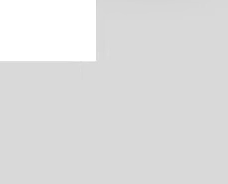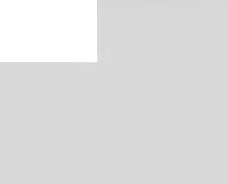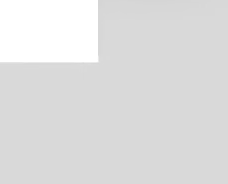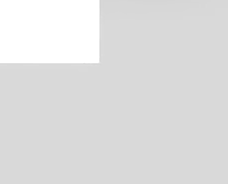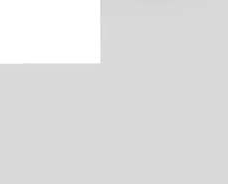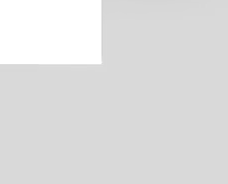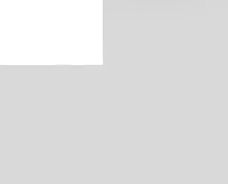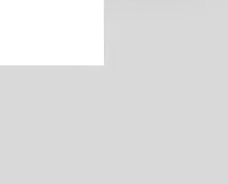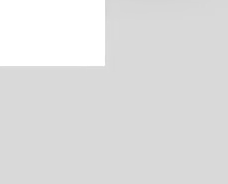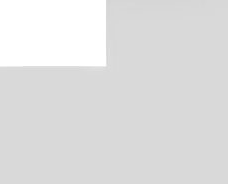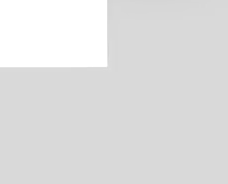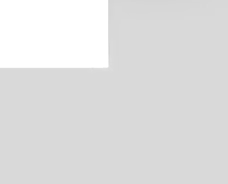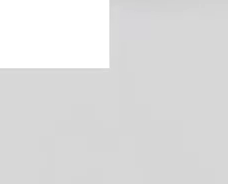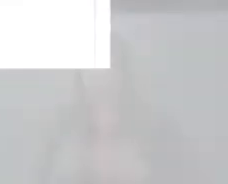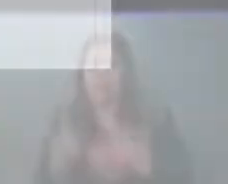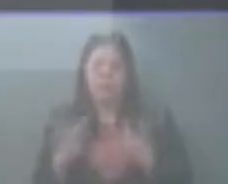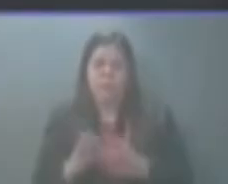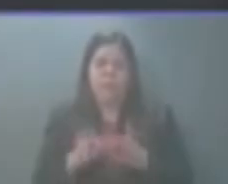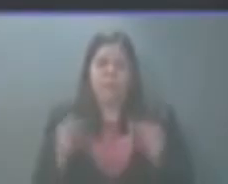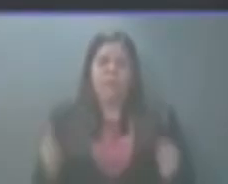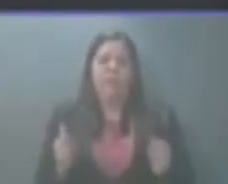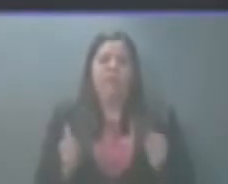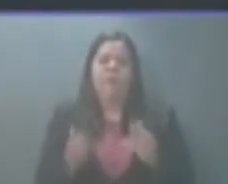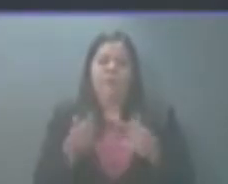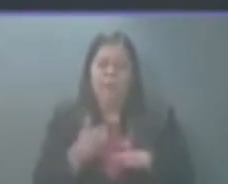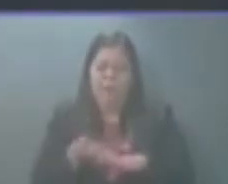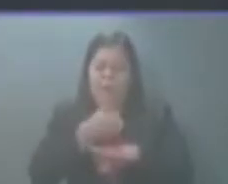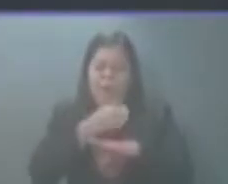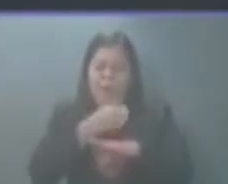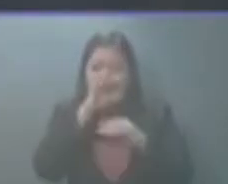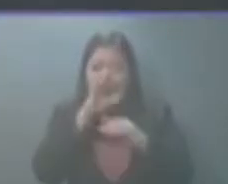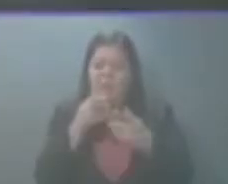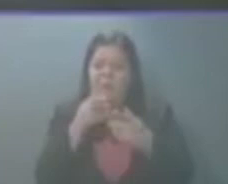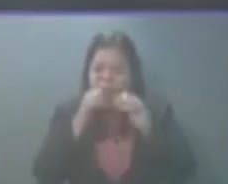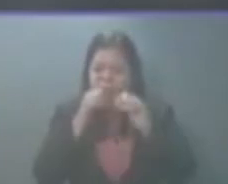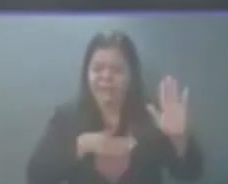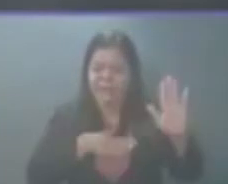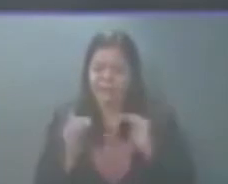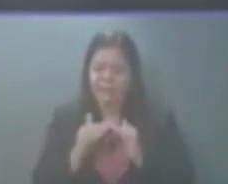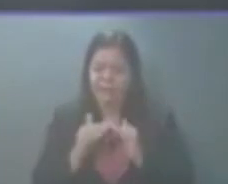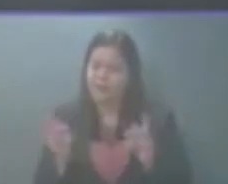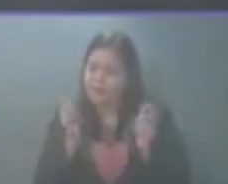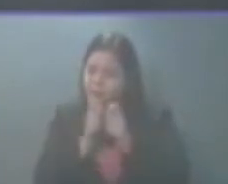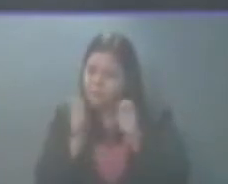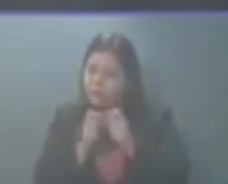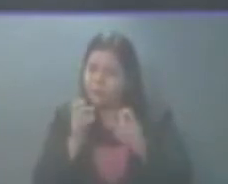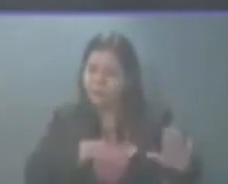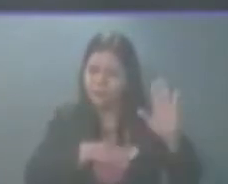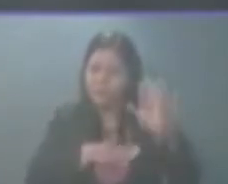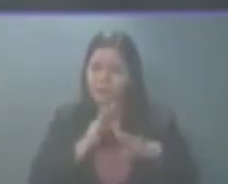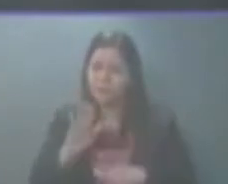asegurando que renunciaría al fuero sin embargo el antejuicio permitirá someterlo a las reglas del proceso legal